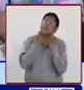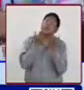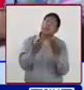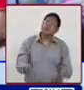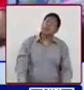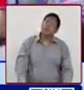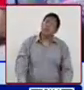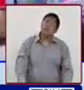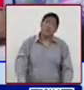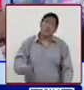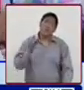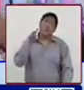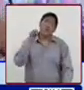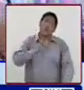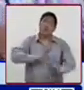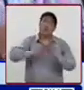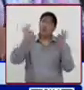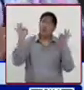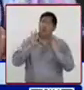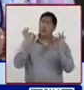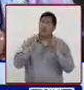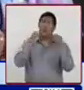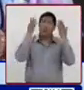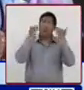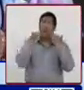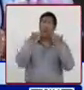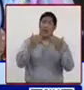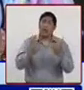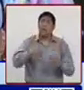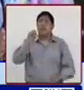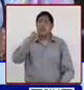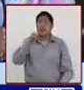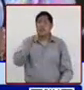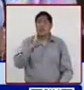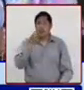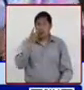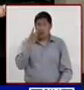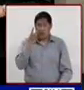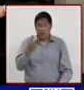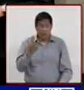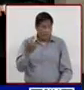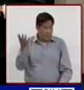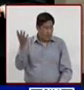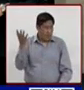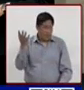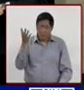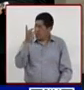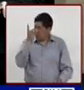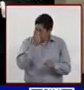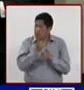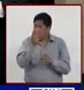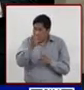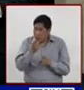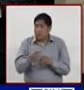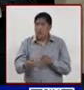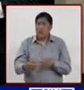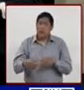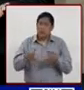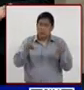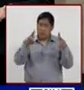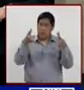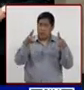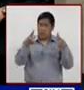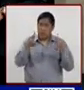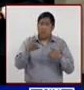compañeros? No, ninguna. Graciela, muchas gracias. Lo que sí vamos a observar, Miriam, es justamente eso, las imágenes que veían en